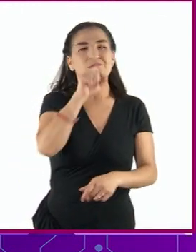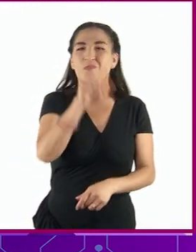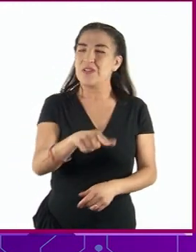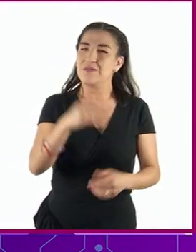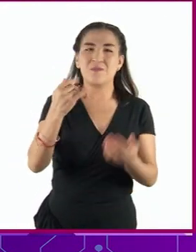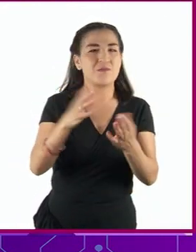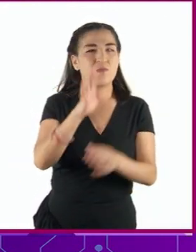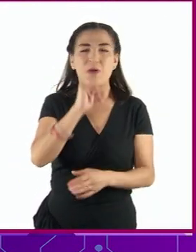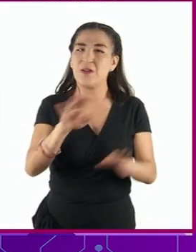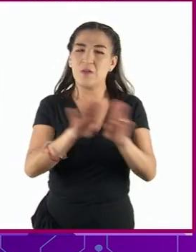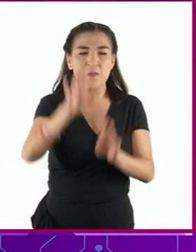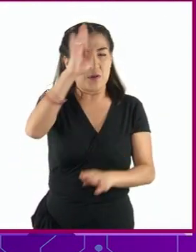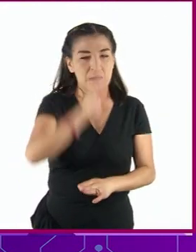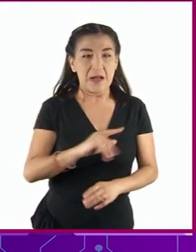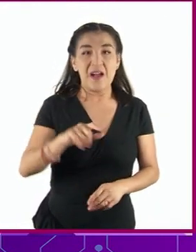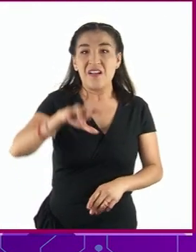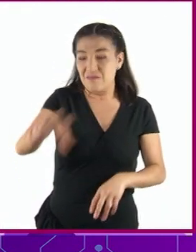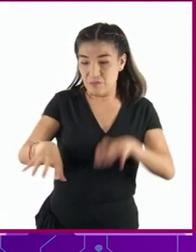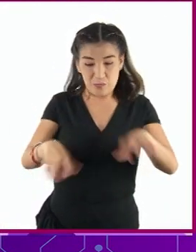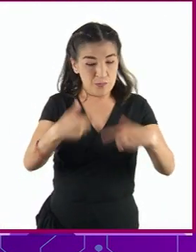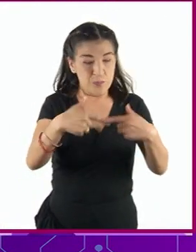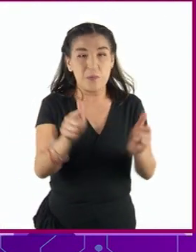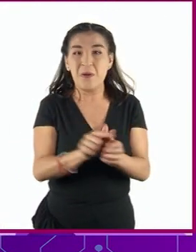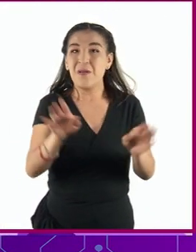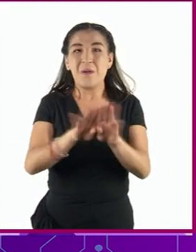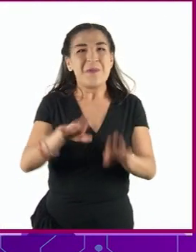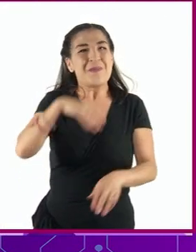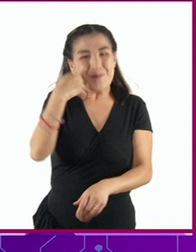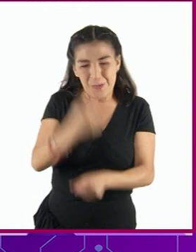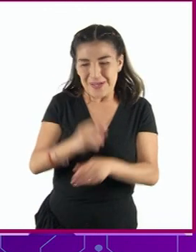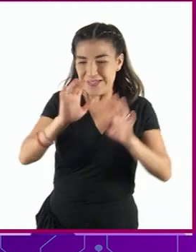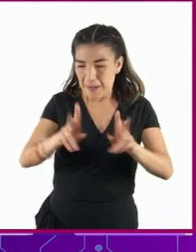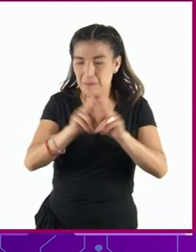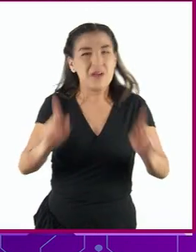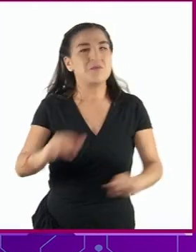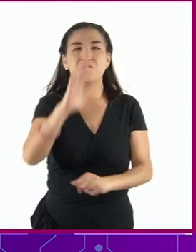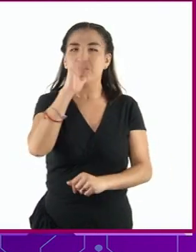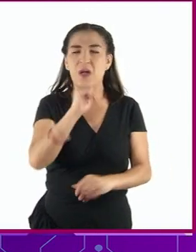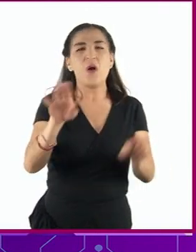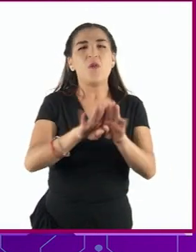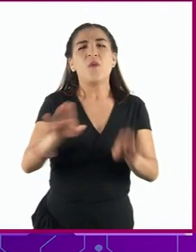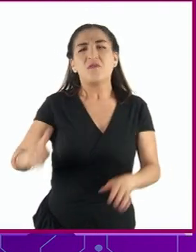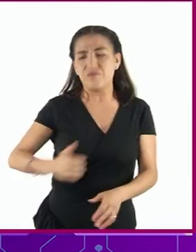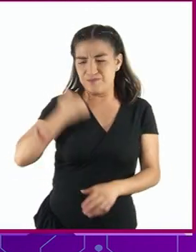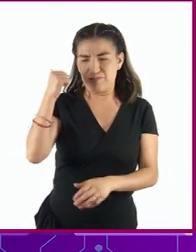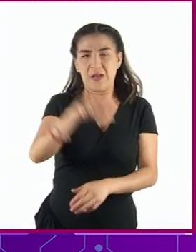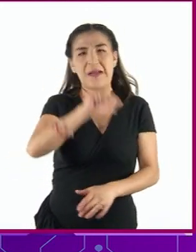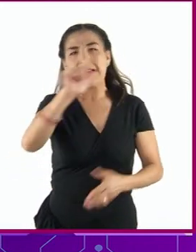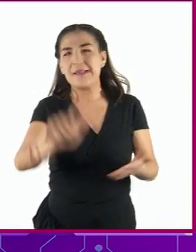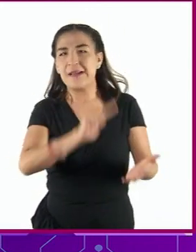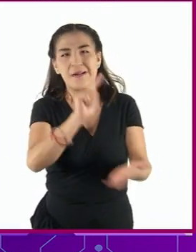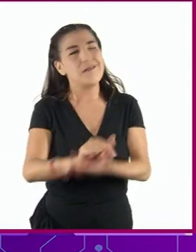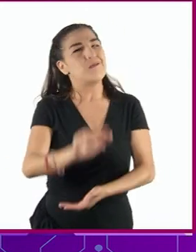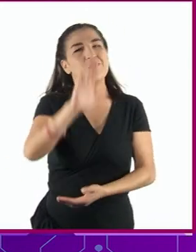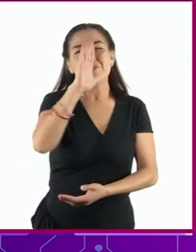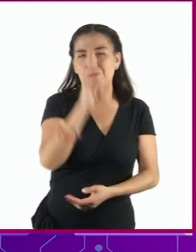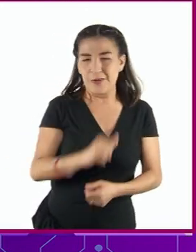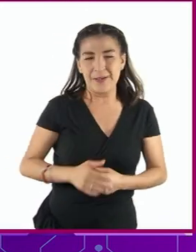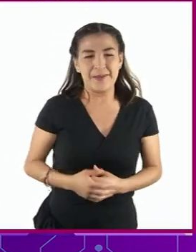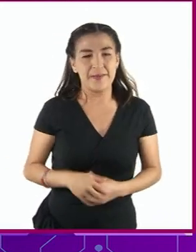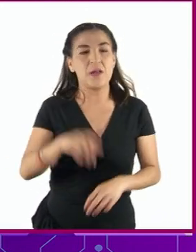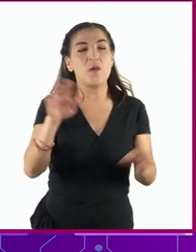de una de las partes. Cuando se ha violado la ley. Cuando se tocan temas legales